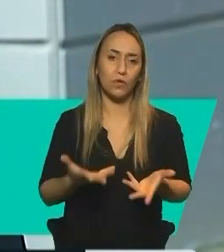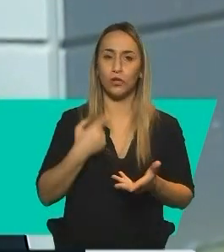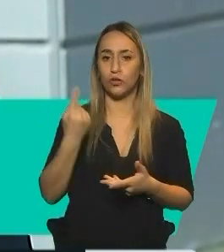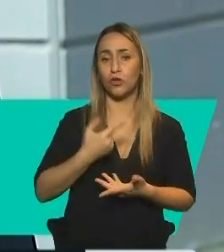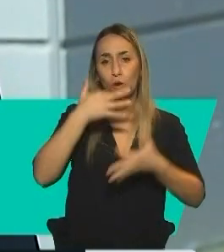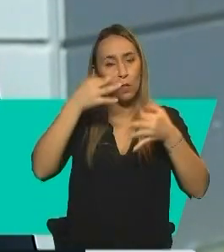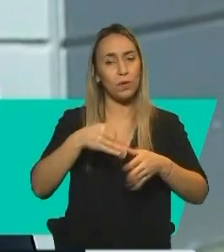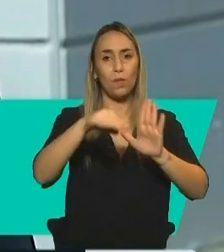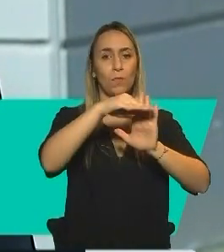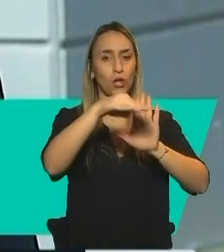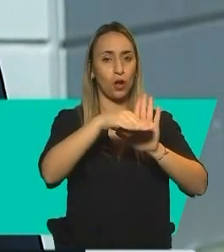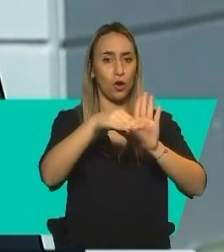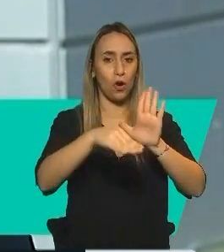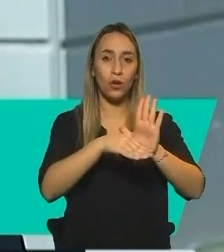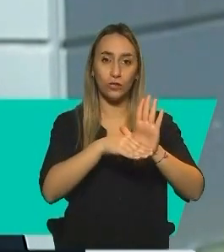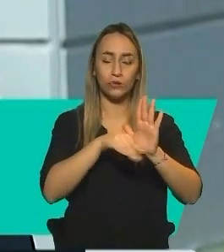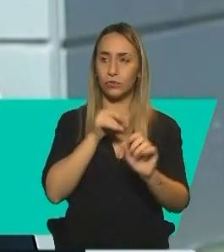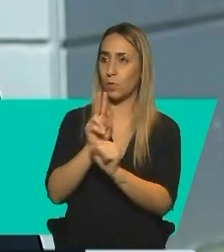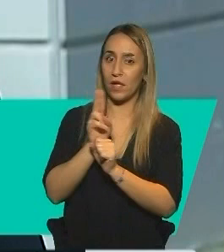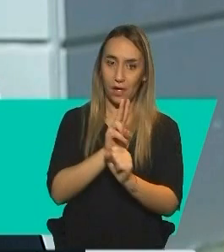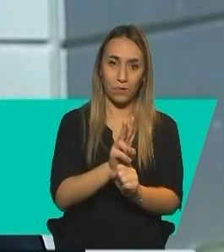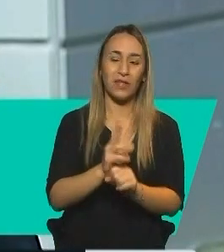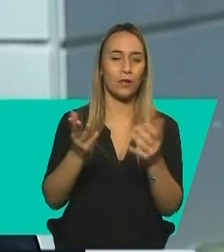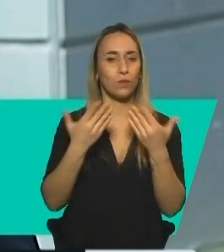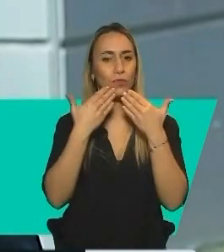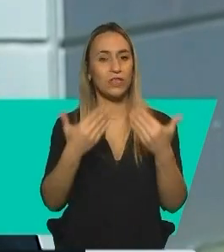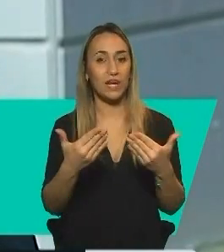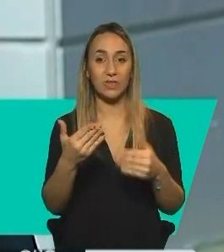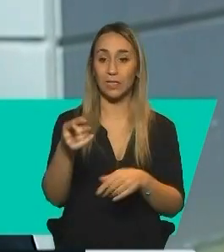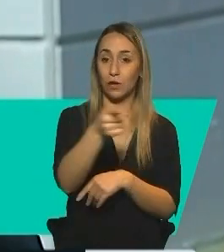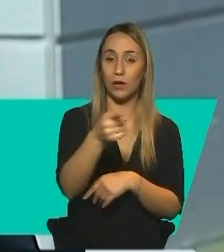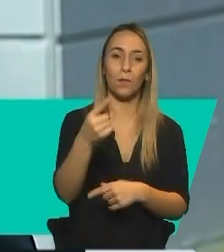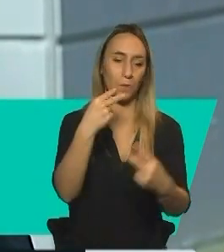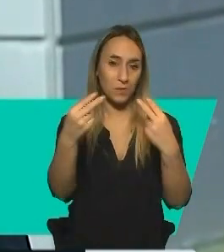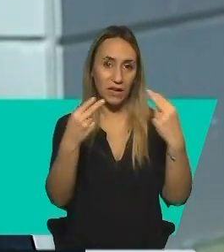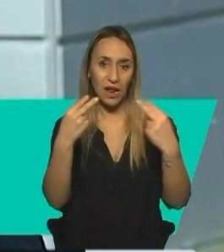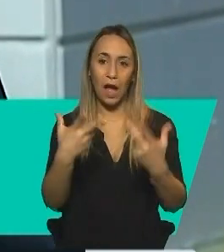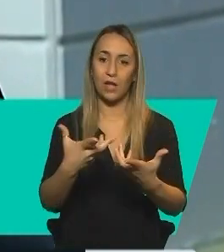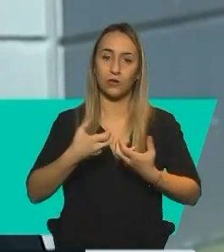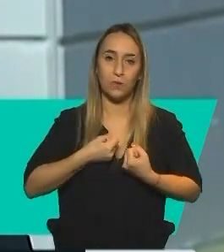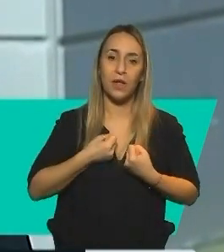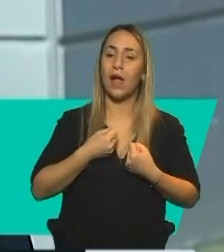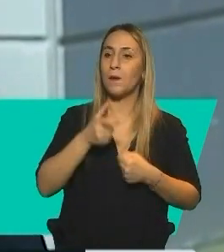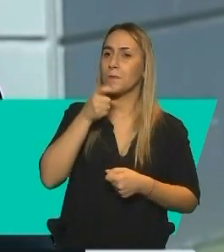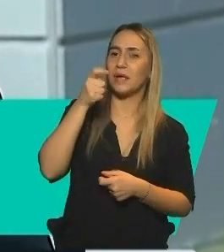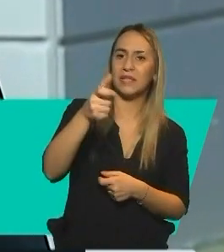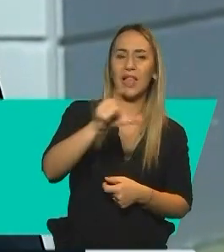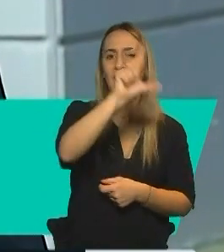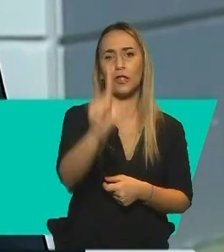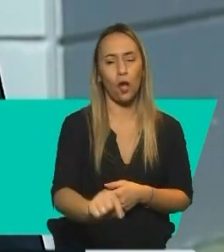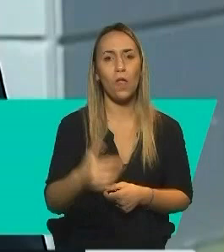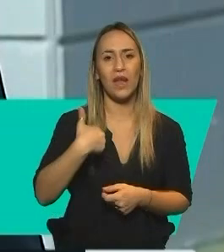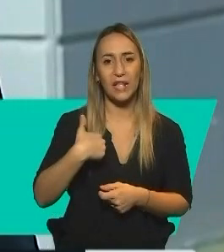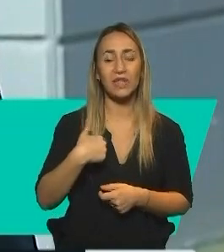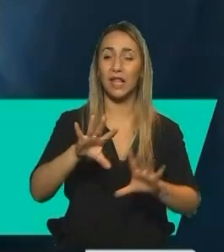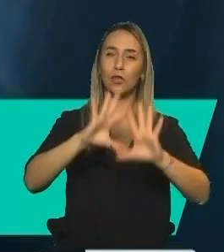todos los protocolos sanitarios. Así que muchísimas gracias por acompañarnos a llevar este mensaje a toda la Argentina, a todo el